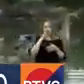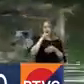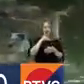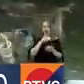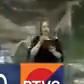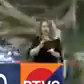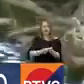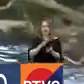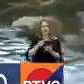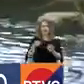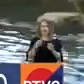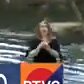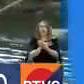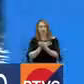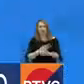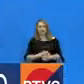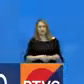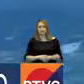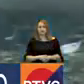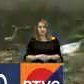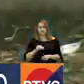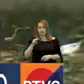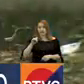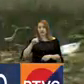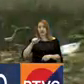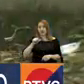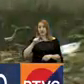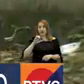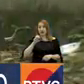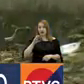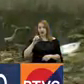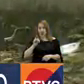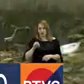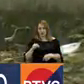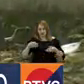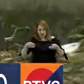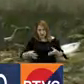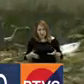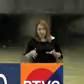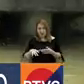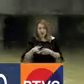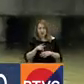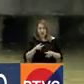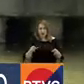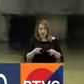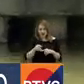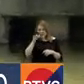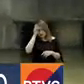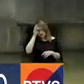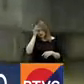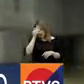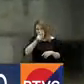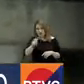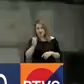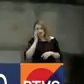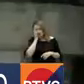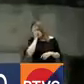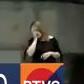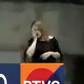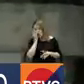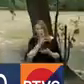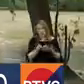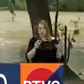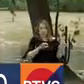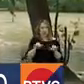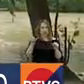huilense esto es un malecón algunos lo llaman maluco no es un sitio en donde el pd es drogadictos y gente durmiendo y haciendo cosas